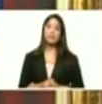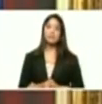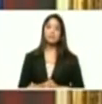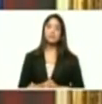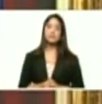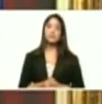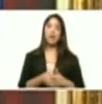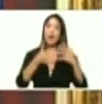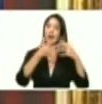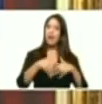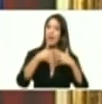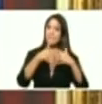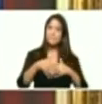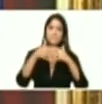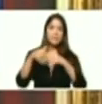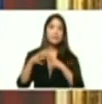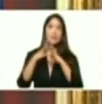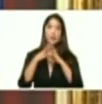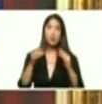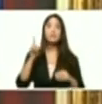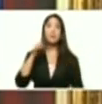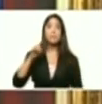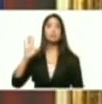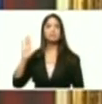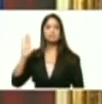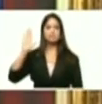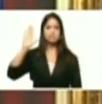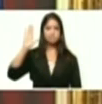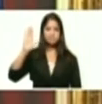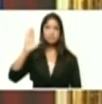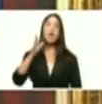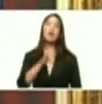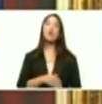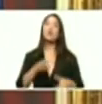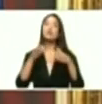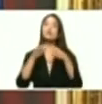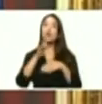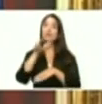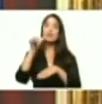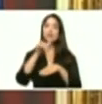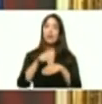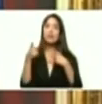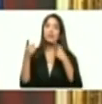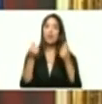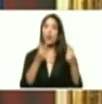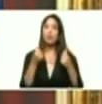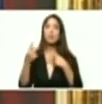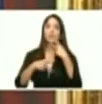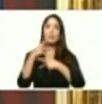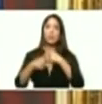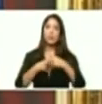productivos de la patria y juramente al Consejo Nacional de Economía Productiva.